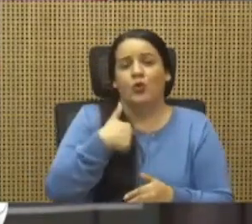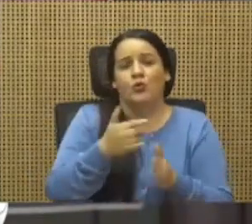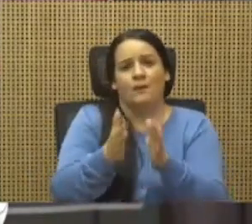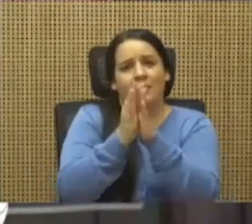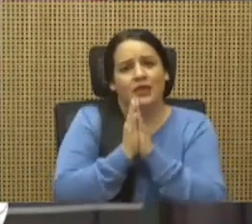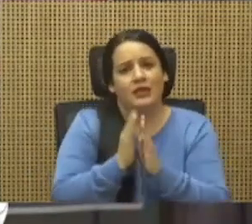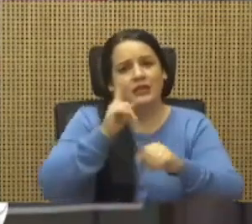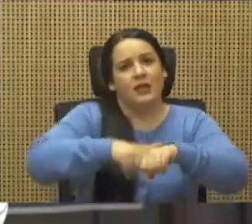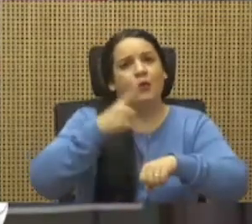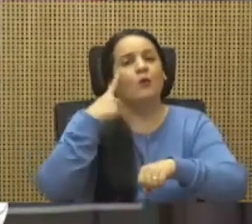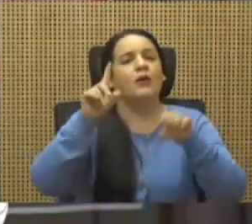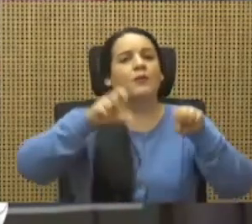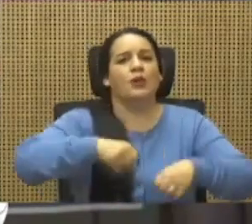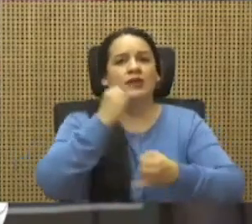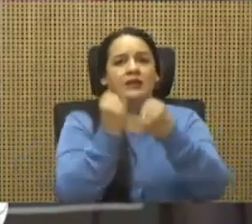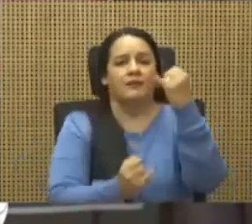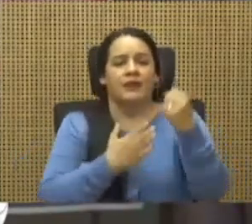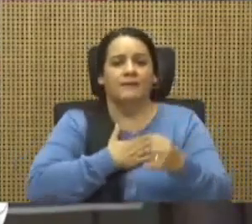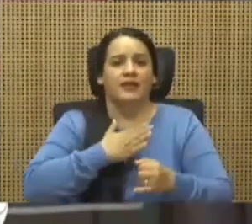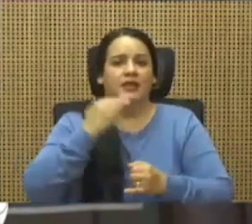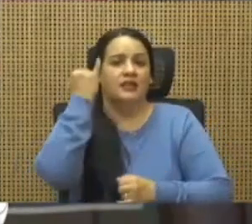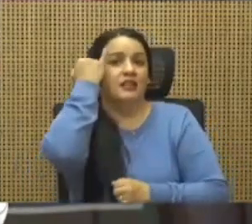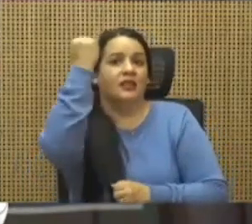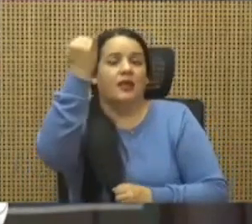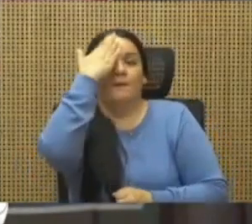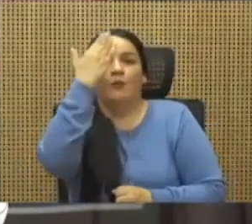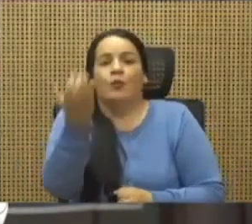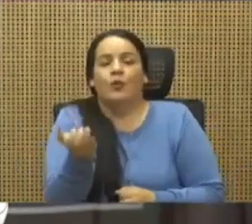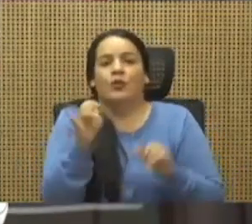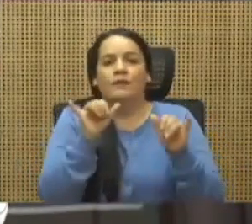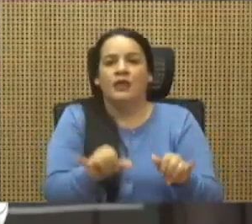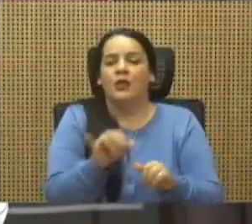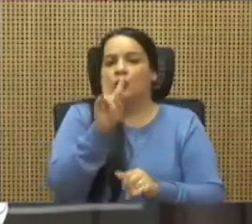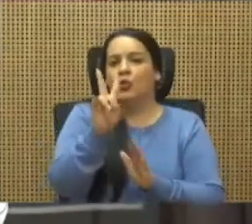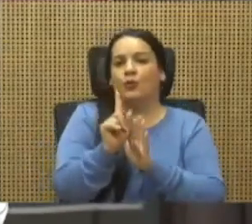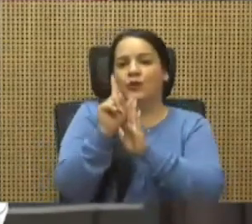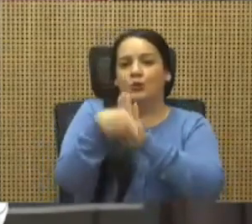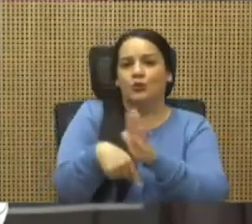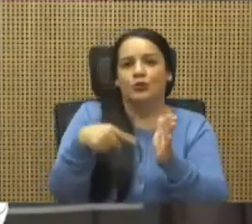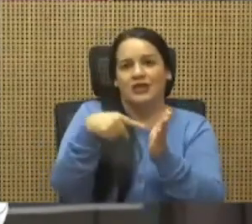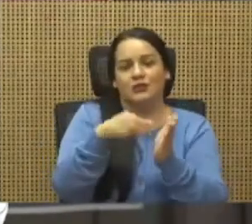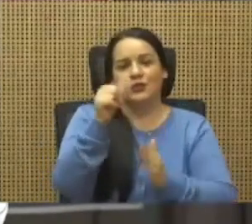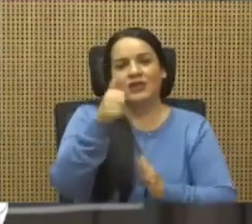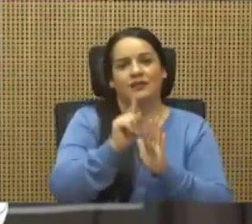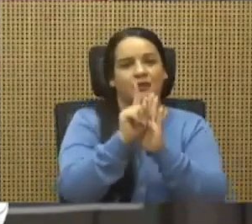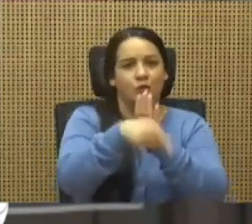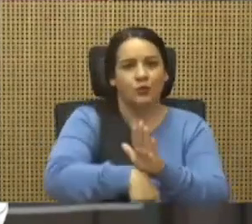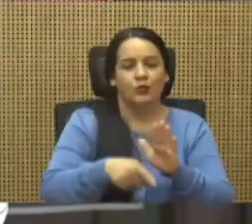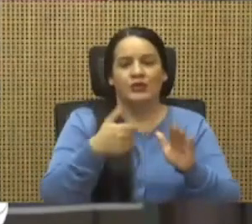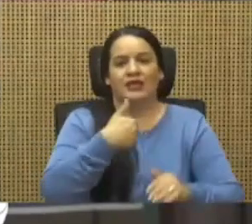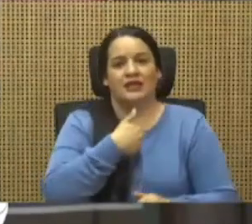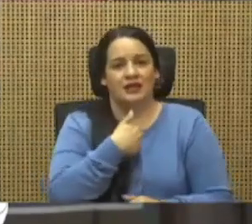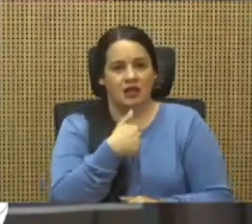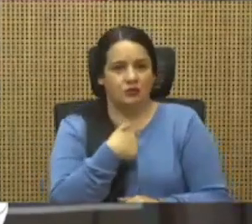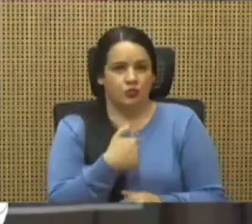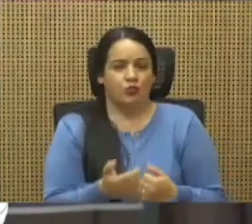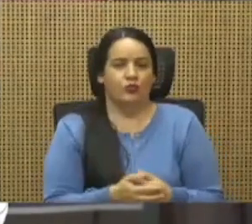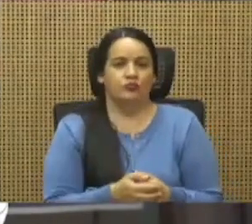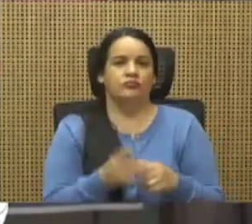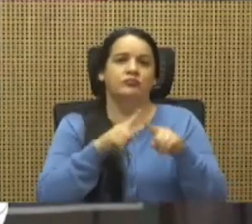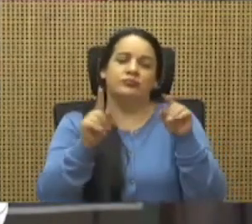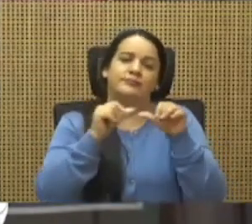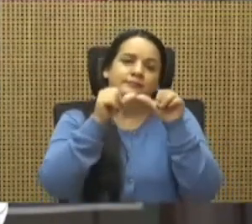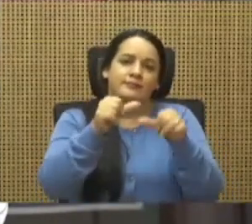tiempo para poder concluir mi idea, porque incluso me quedan 2 minutos de estos 10 minutos que tenía yo, pero